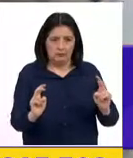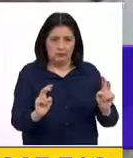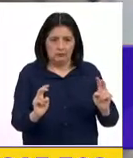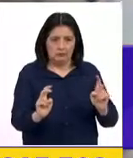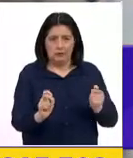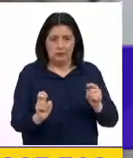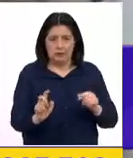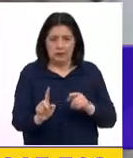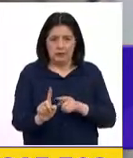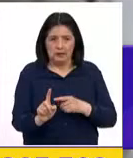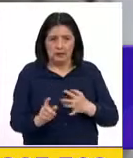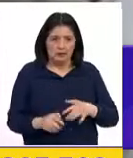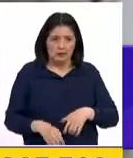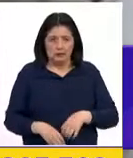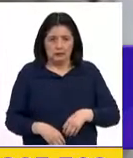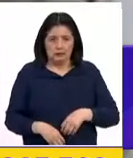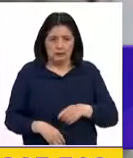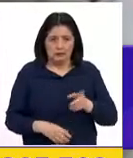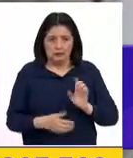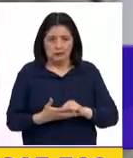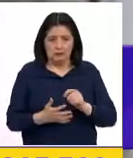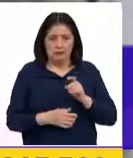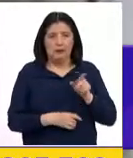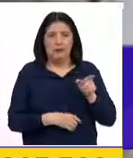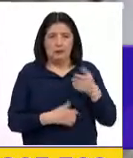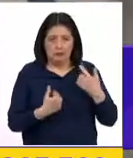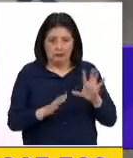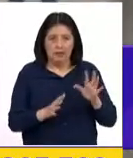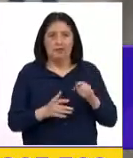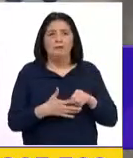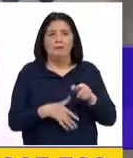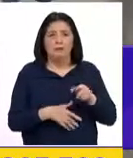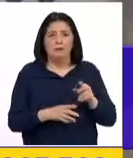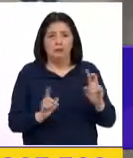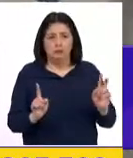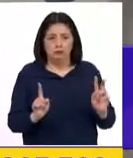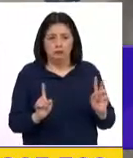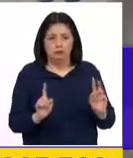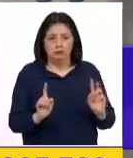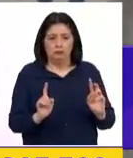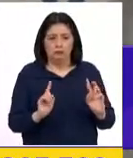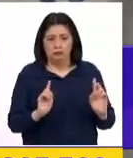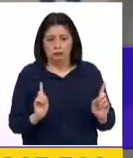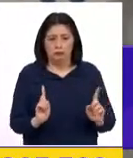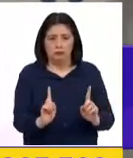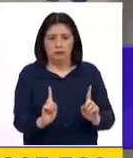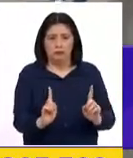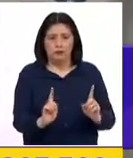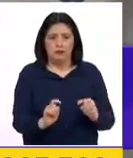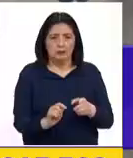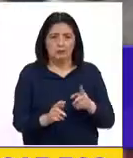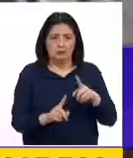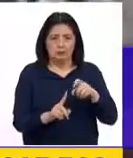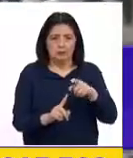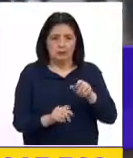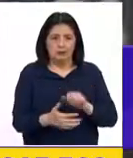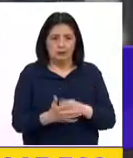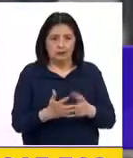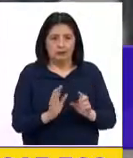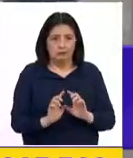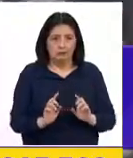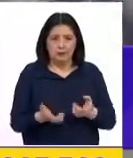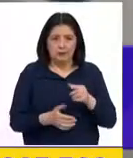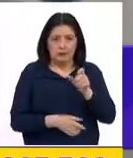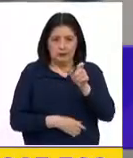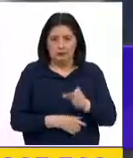gris parece sujetarse la correa. Es una señal para atacar. Los dos dan media vuelta y se dirigen hacia un taxi. Para acorralar